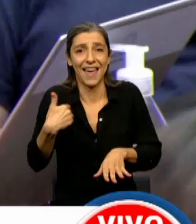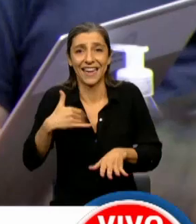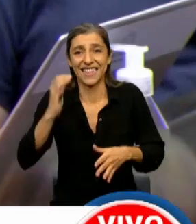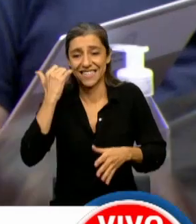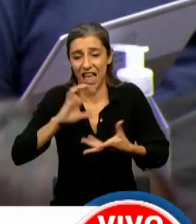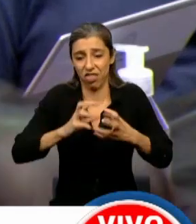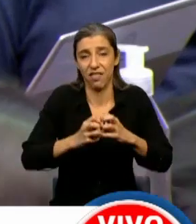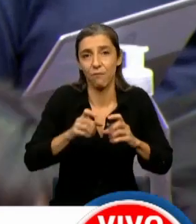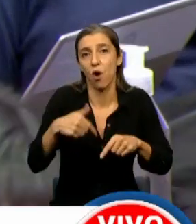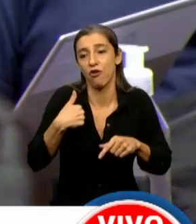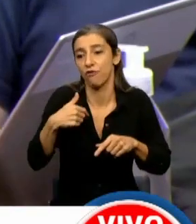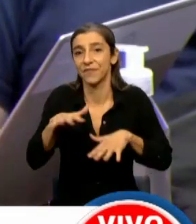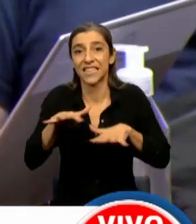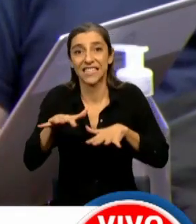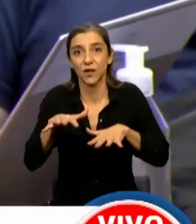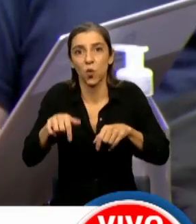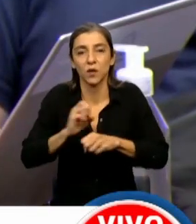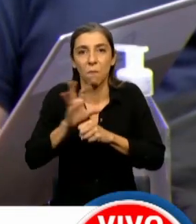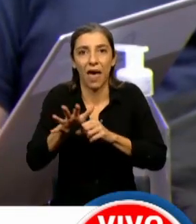de morigerar ese daño,